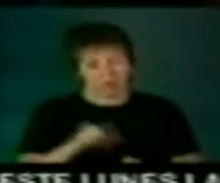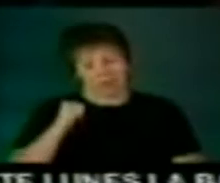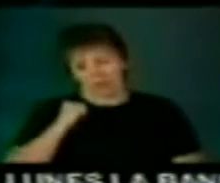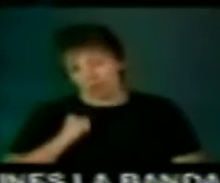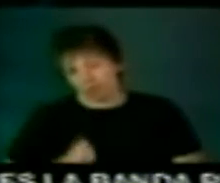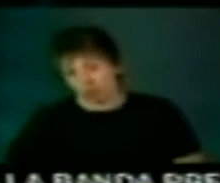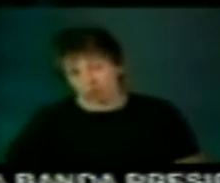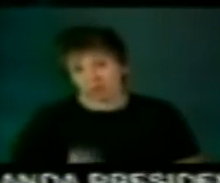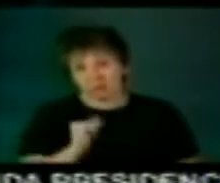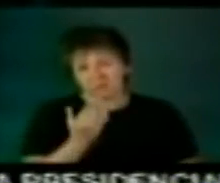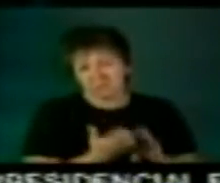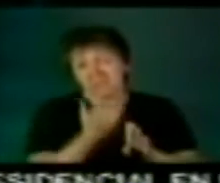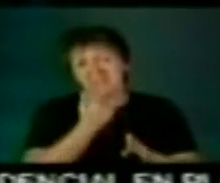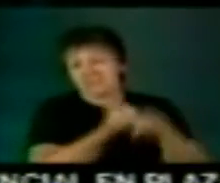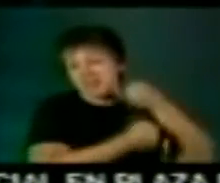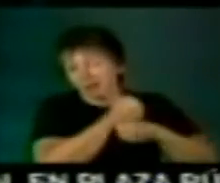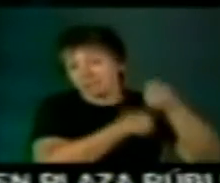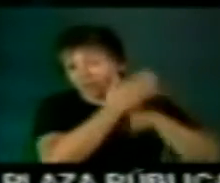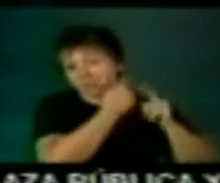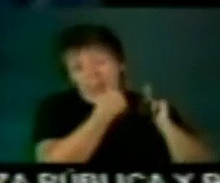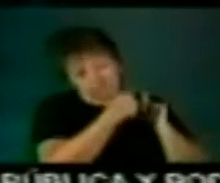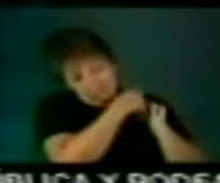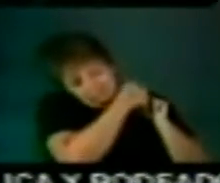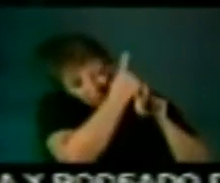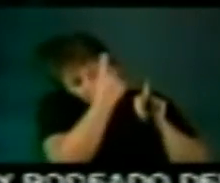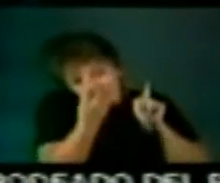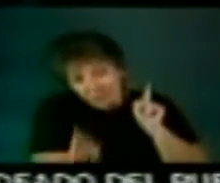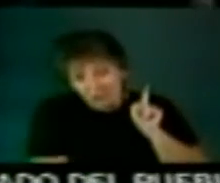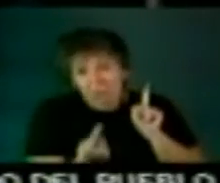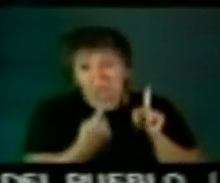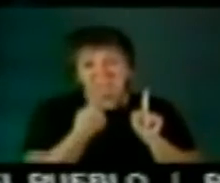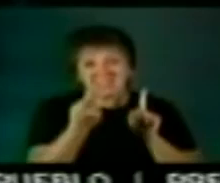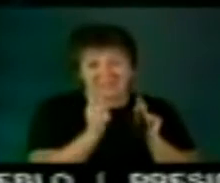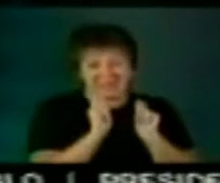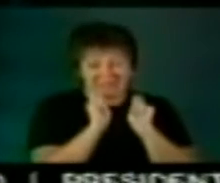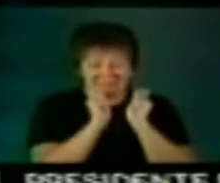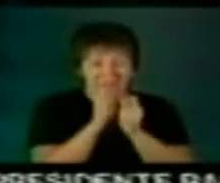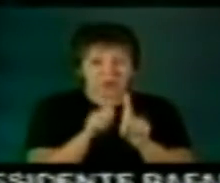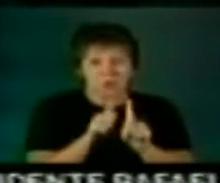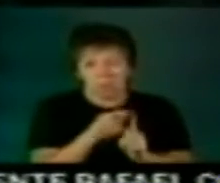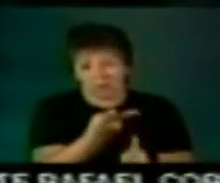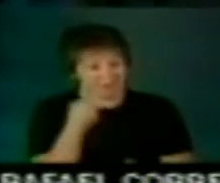bien parecen manifestaciones de una sociedad que se va volviendo cínica.